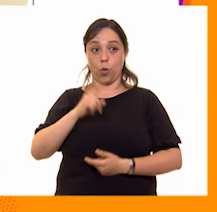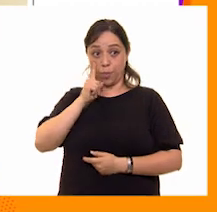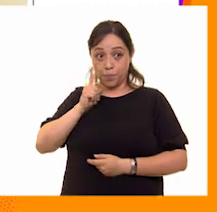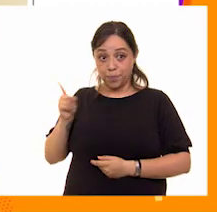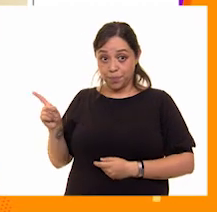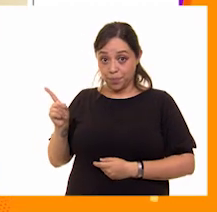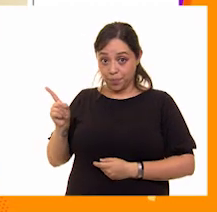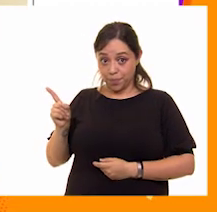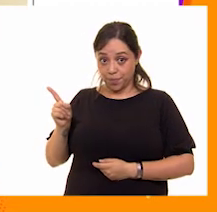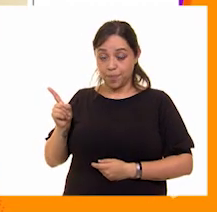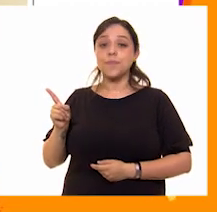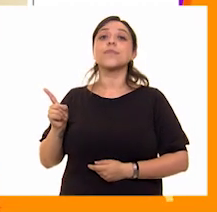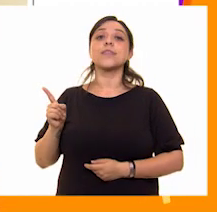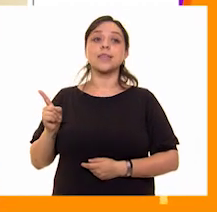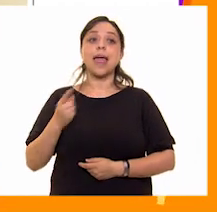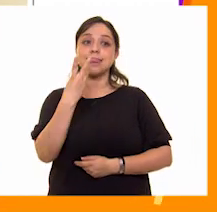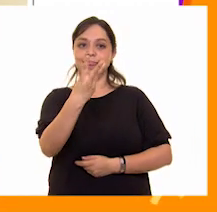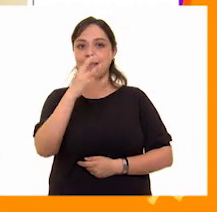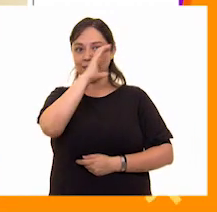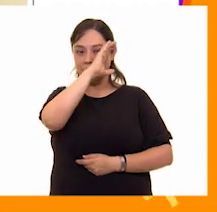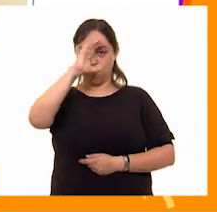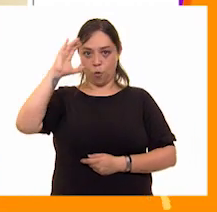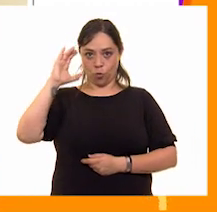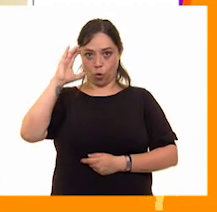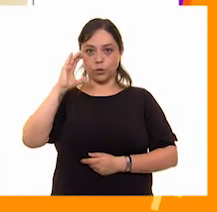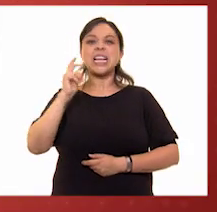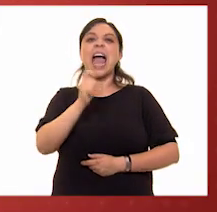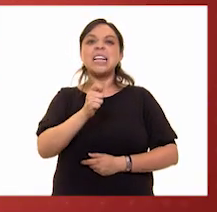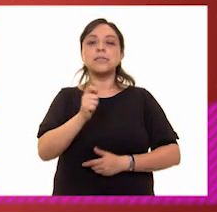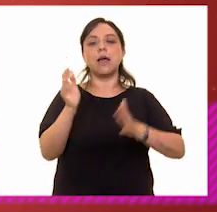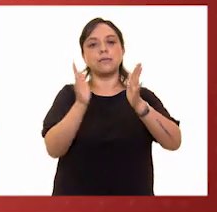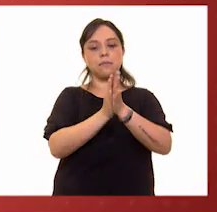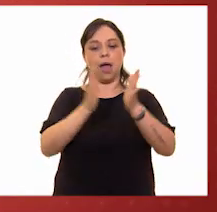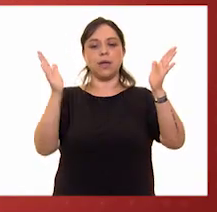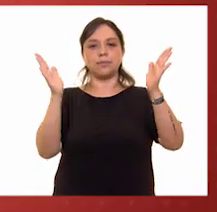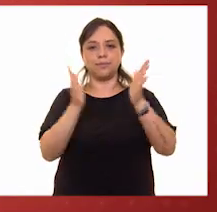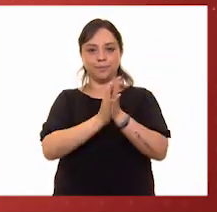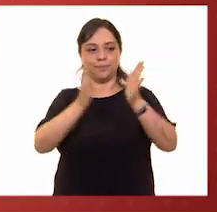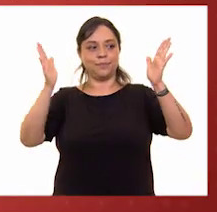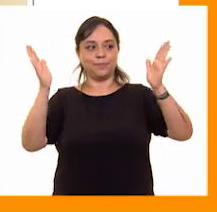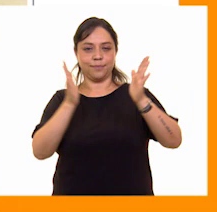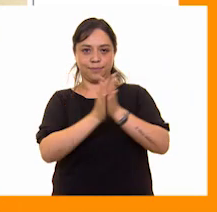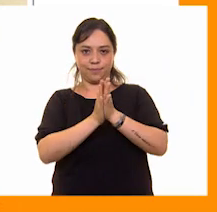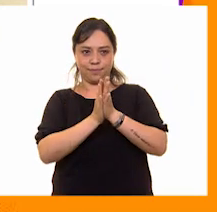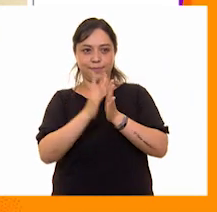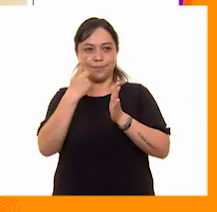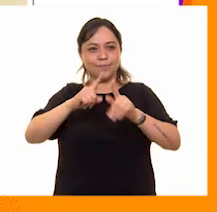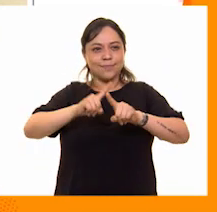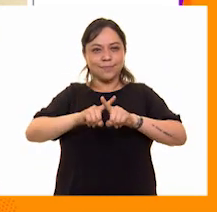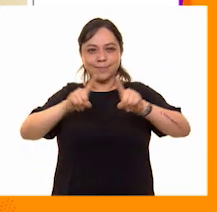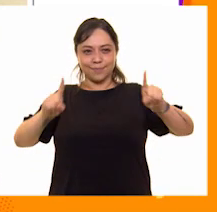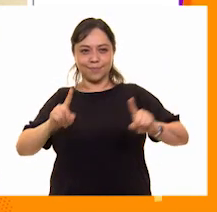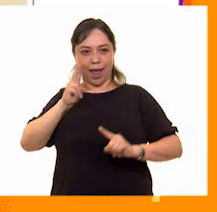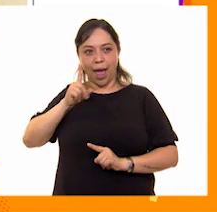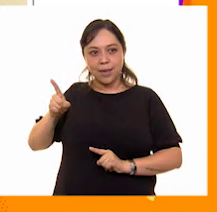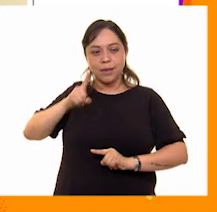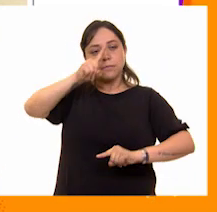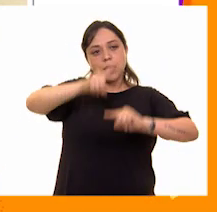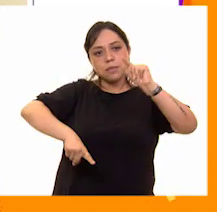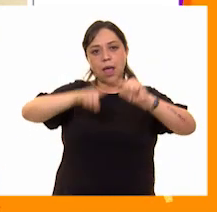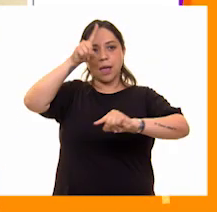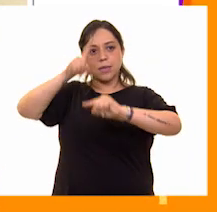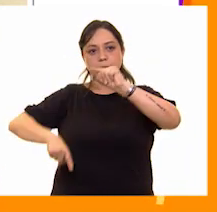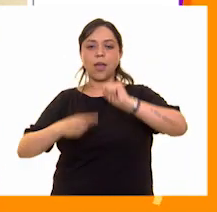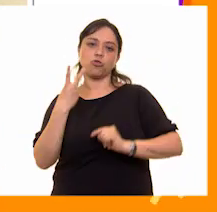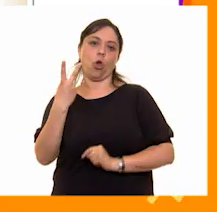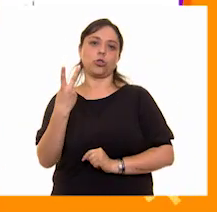imagen pueden ver 3 fotos que les indican aplauso. Pero a diferencia de la imagen anterior, aquí se borrarán 2 de las